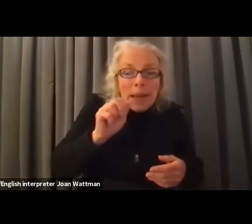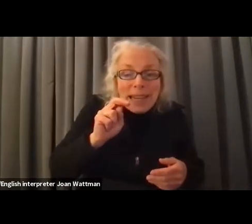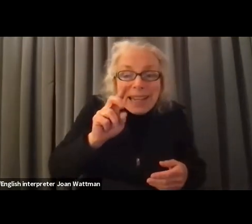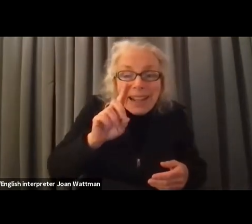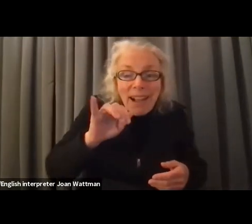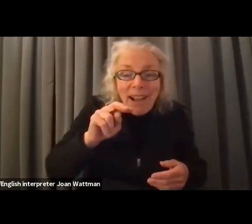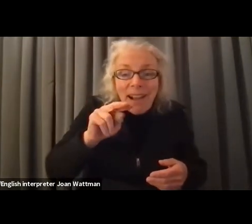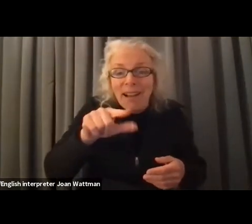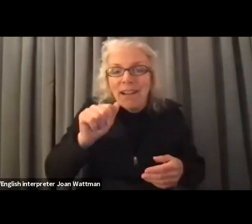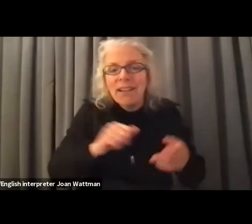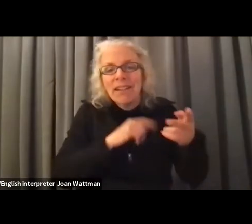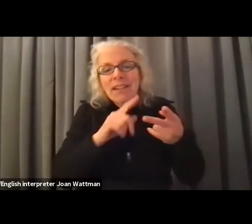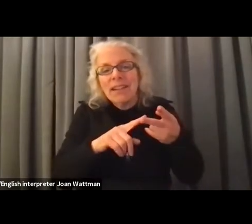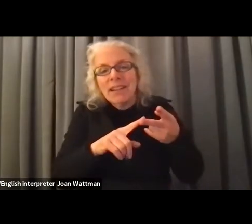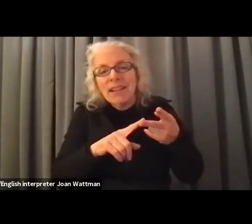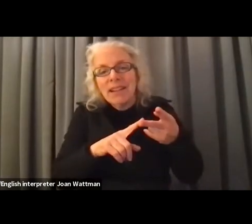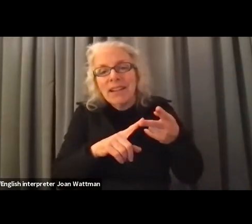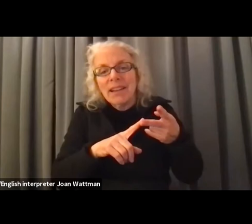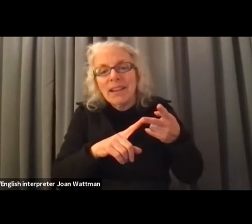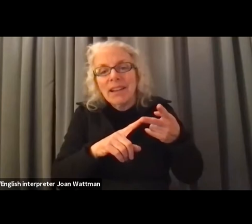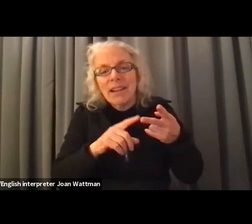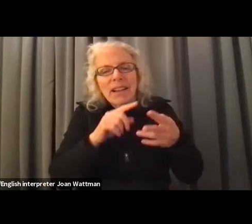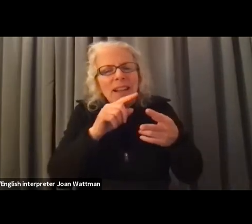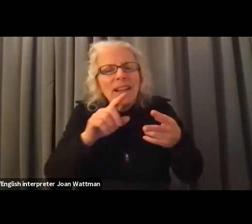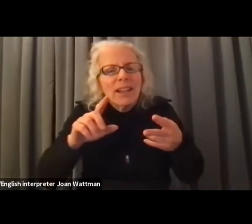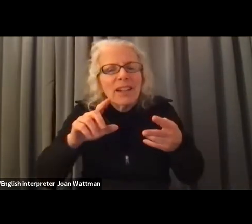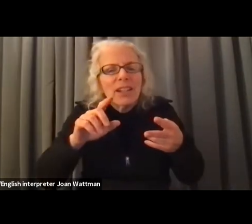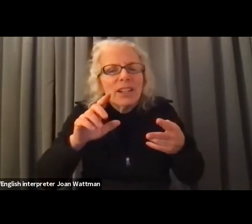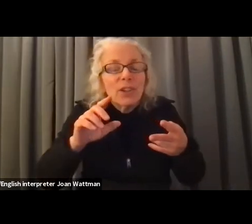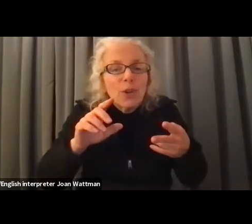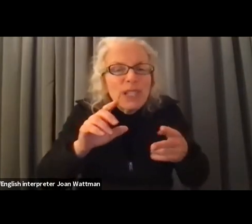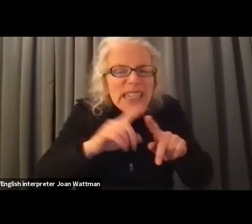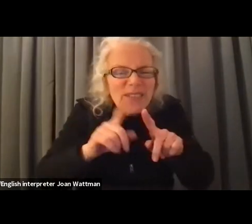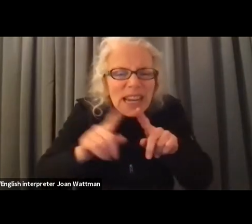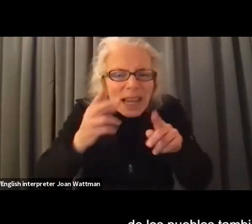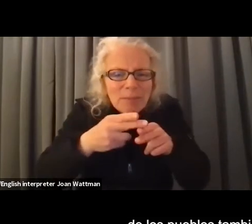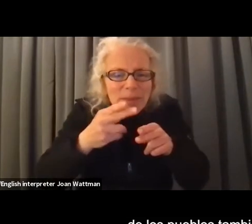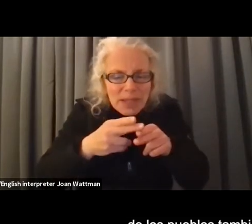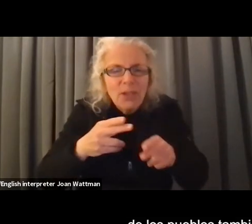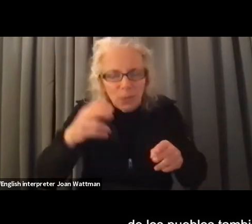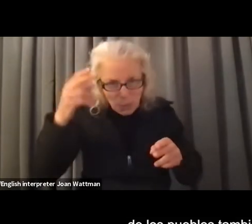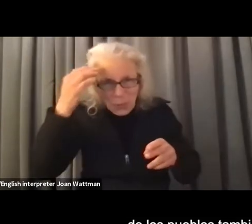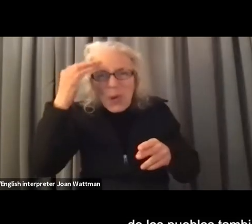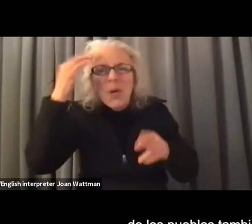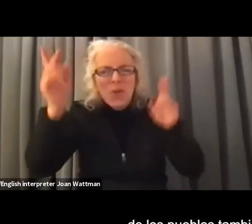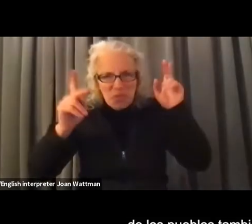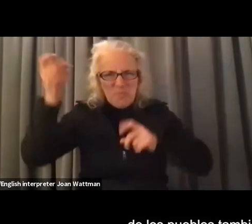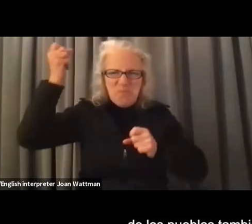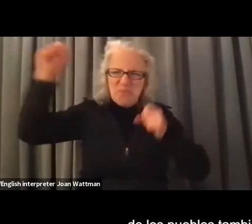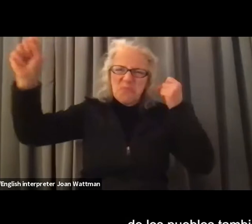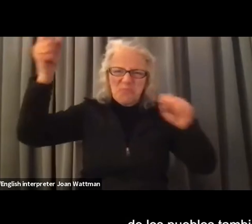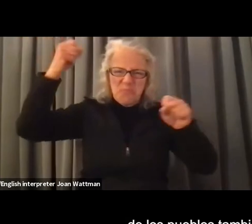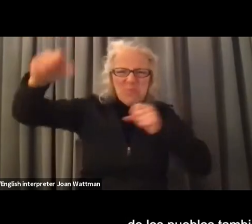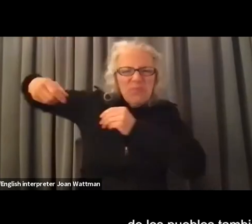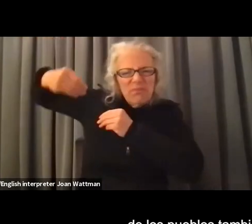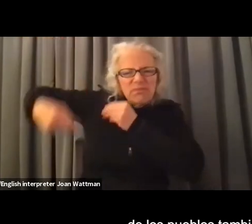resistencia y la posibilidad de lograr la libertad plena de los pueblos está también en